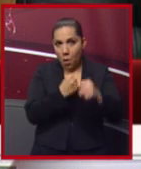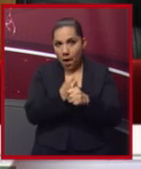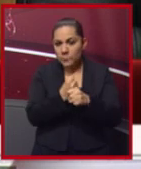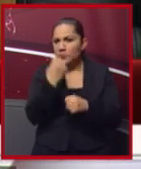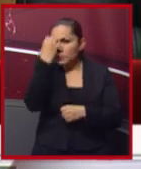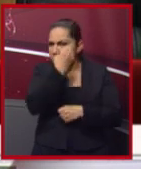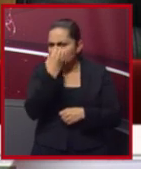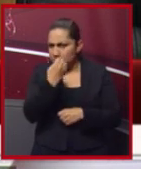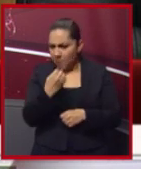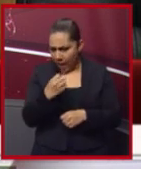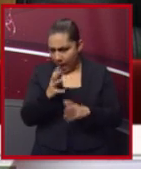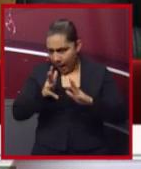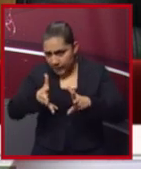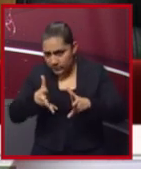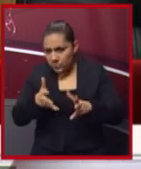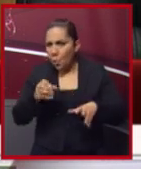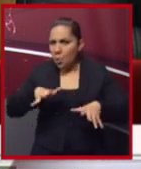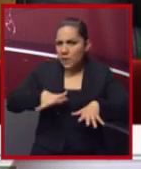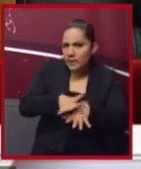del decreto.